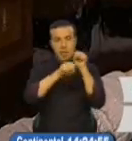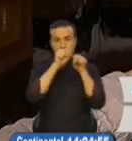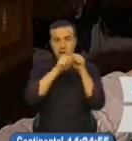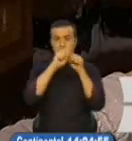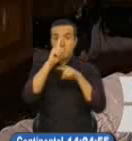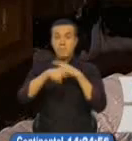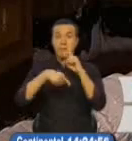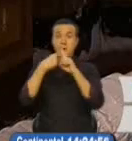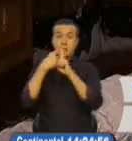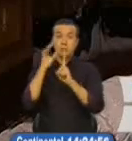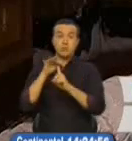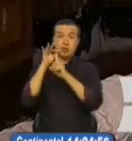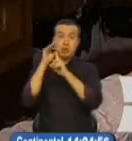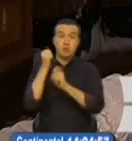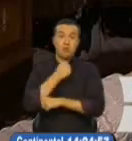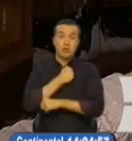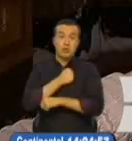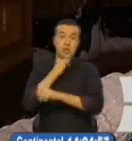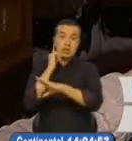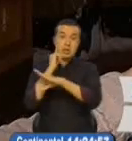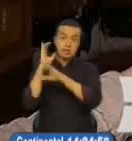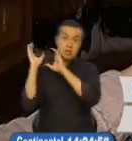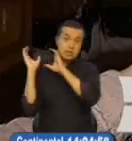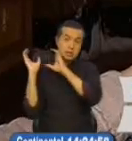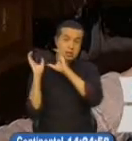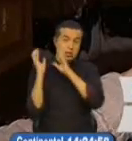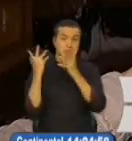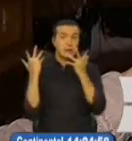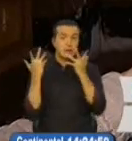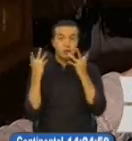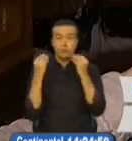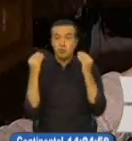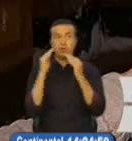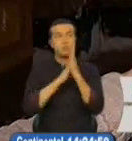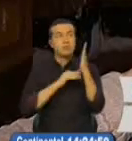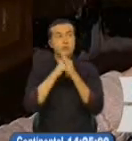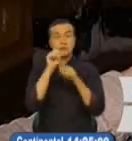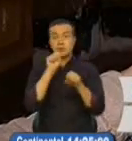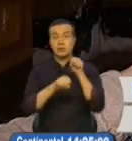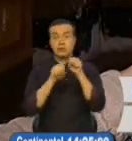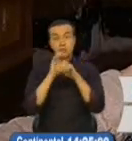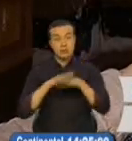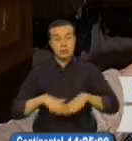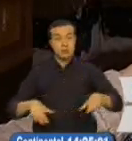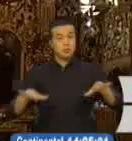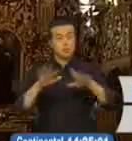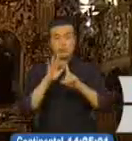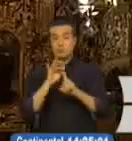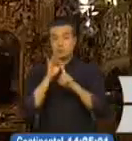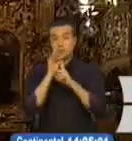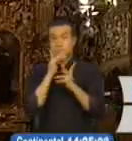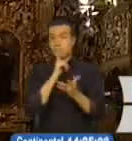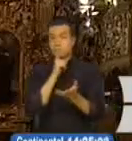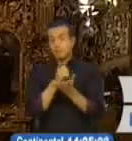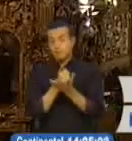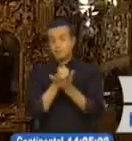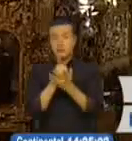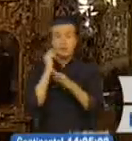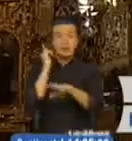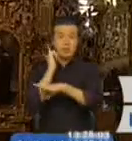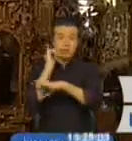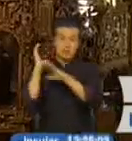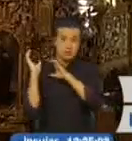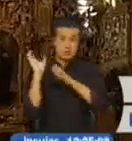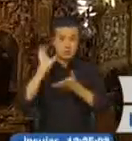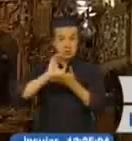en patrimonios importantes como la iglesia de San Francisco se destruyen pinturas muy importantes que son históricas, ¿no? La iglesia de San Francisco, ubicada